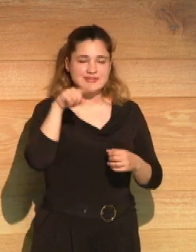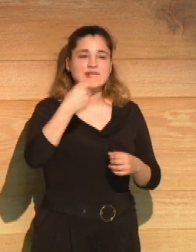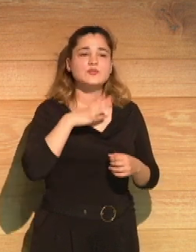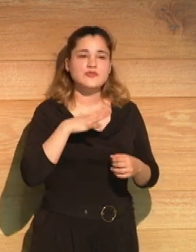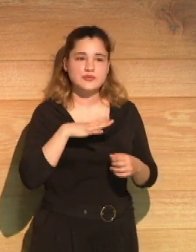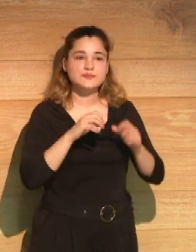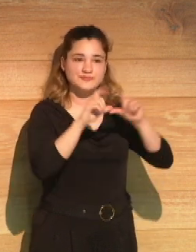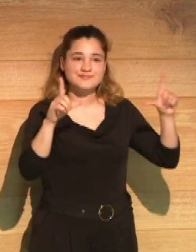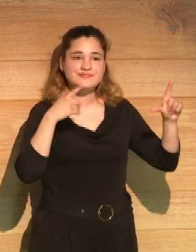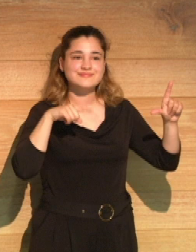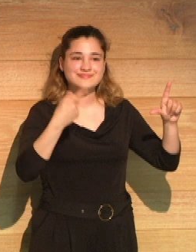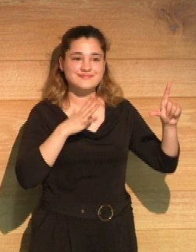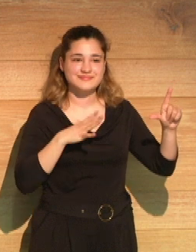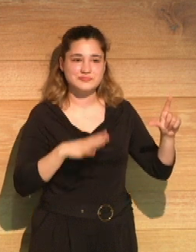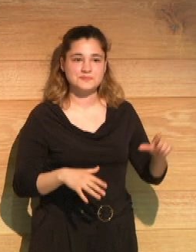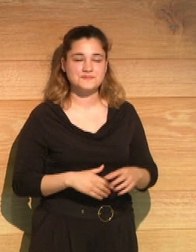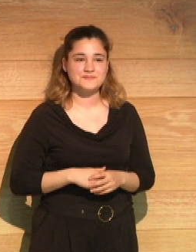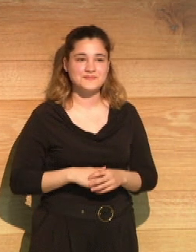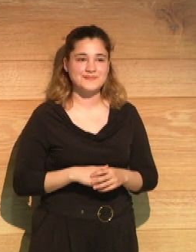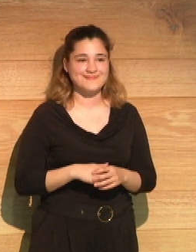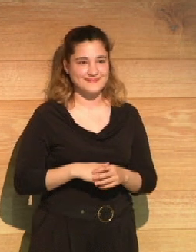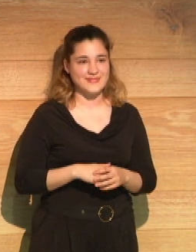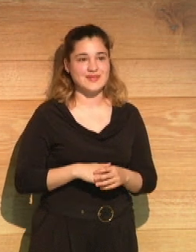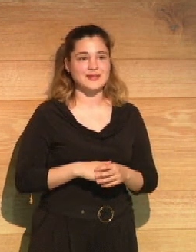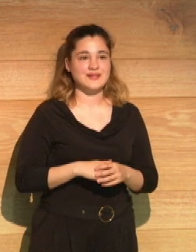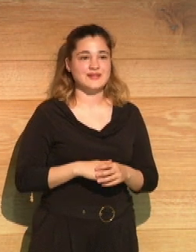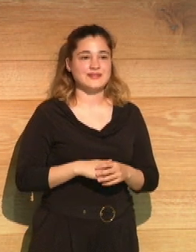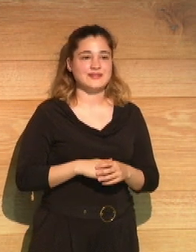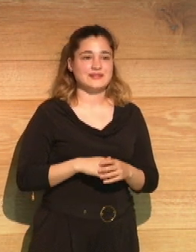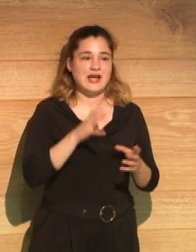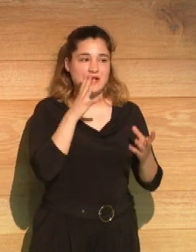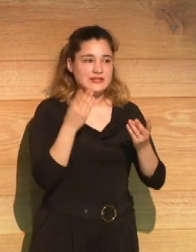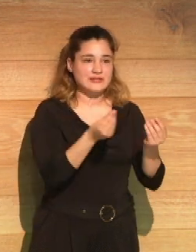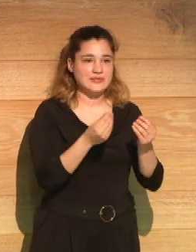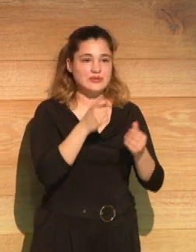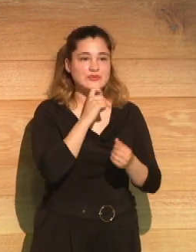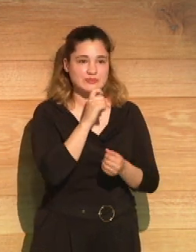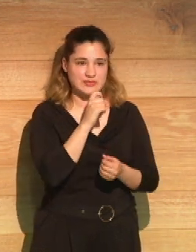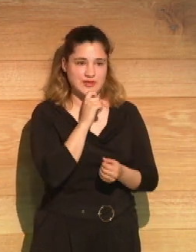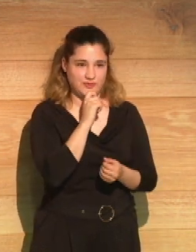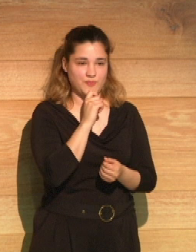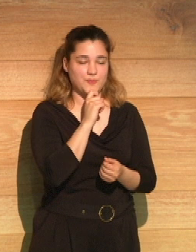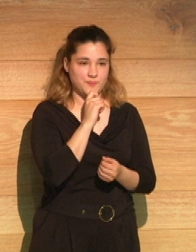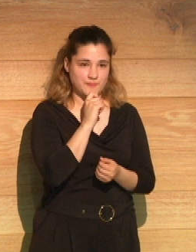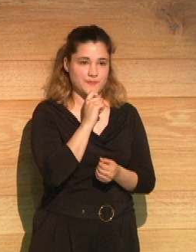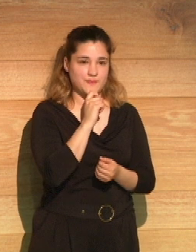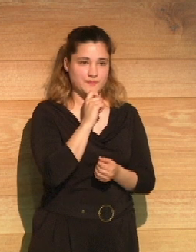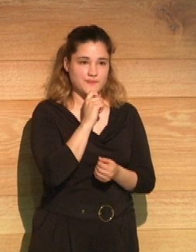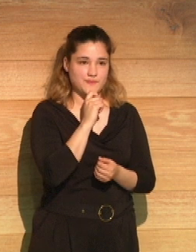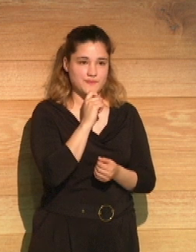La siguiente diapositiva. El panorama es bien complejo, es un panorama